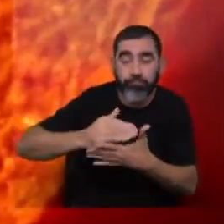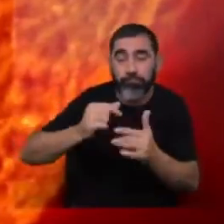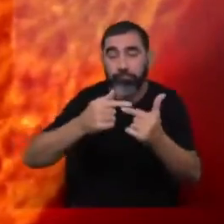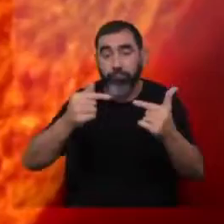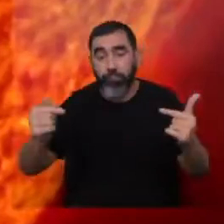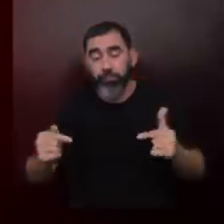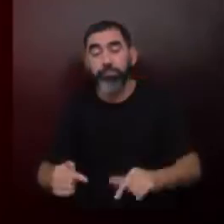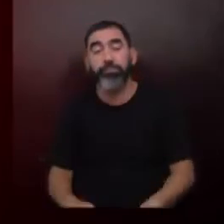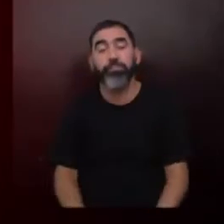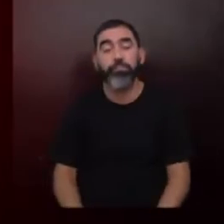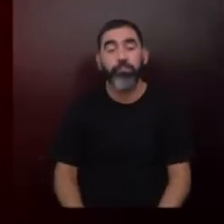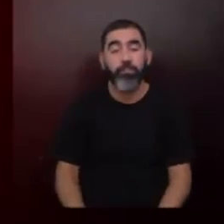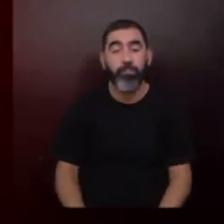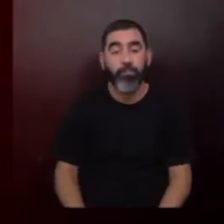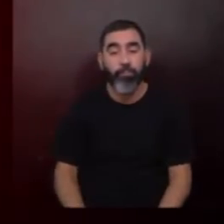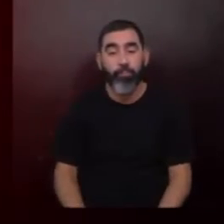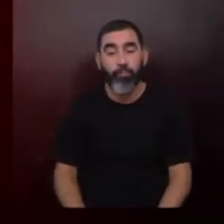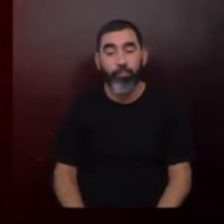artificiales.